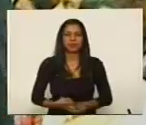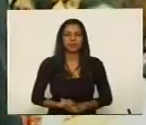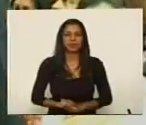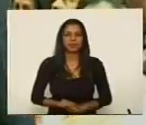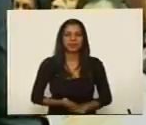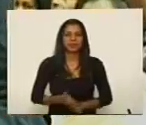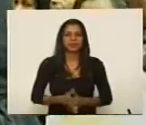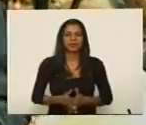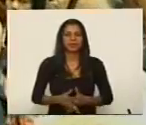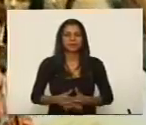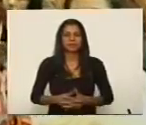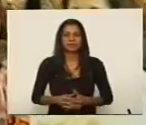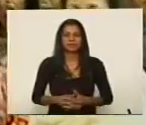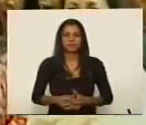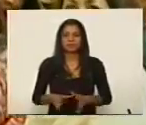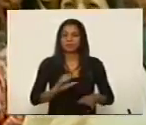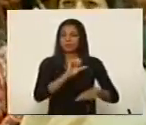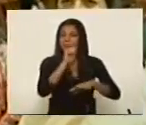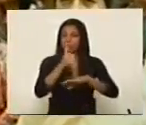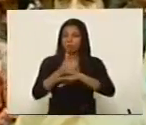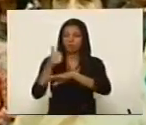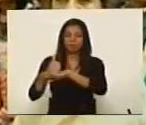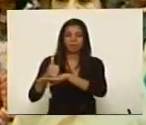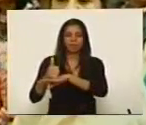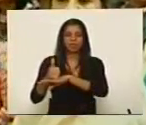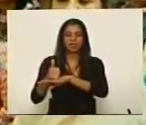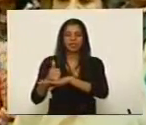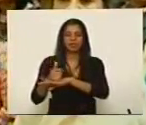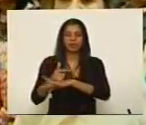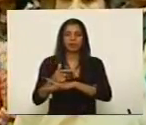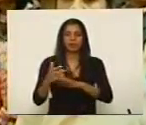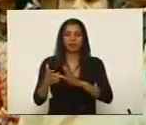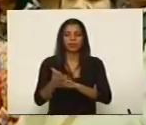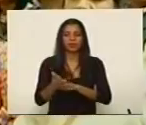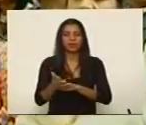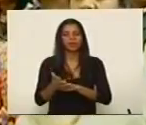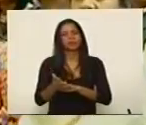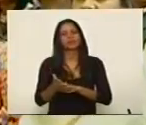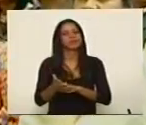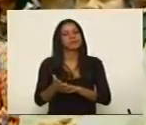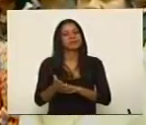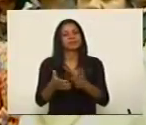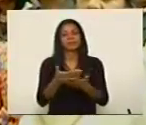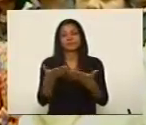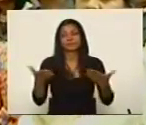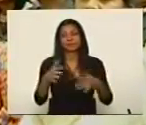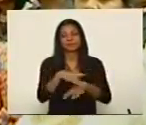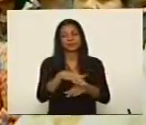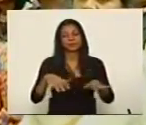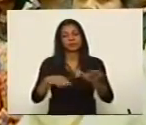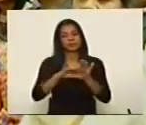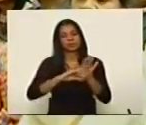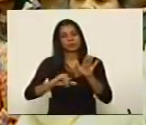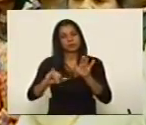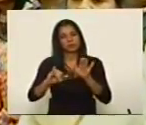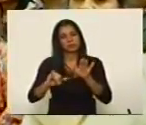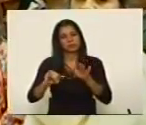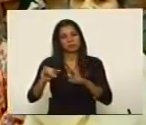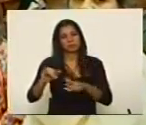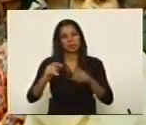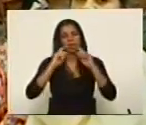Saludo a la Junta Directiva, compañeros constituyentes, pueblo de Venezuela. Mi mensaje hoy